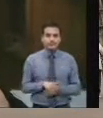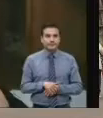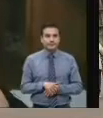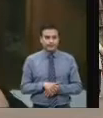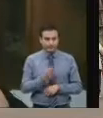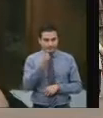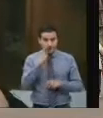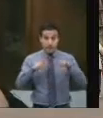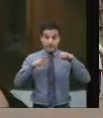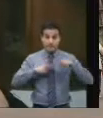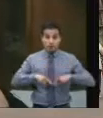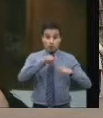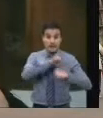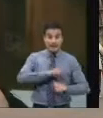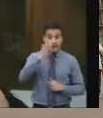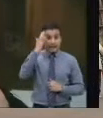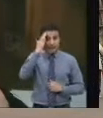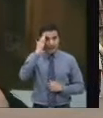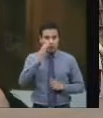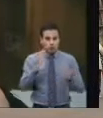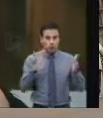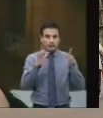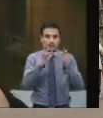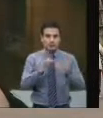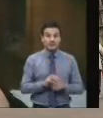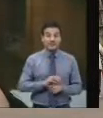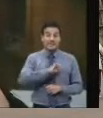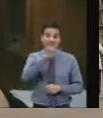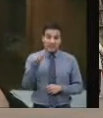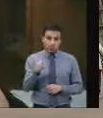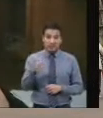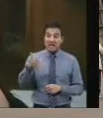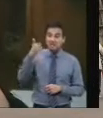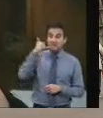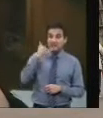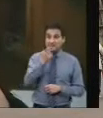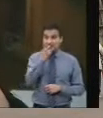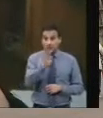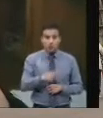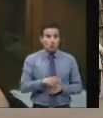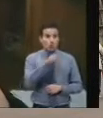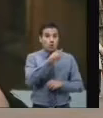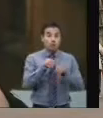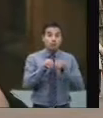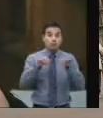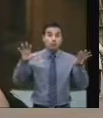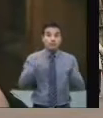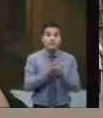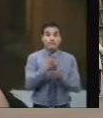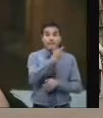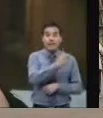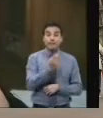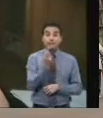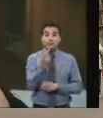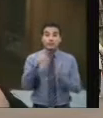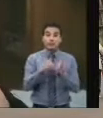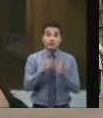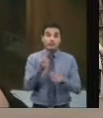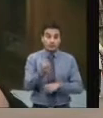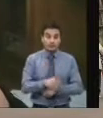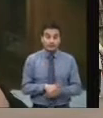la persona que se encargaba de dicho tema. Cuando lo contactaron, le dijeron que por la publicación se le pagaría 25 mil